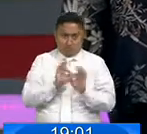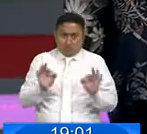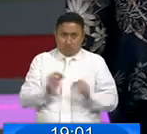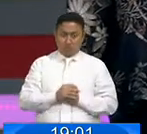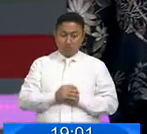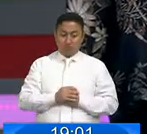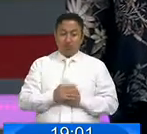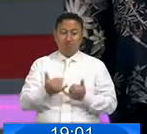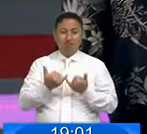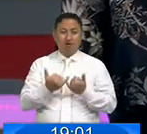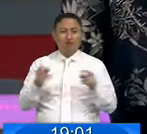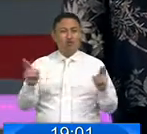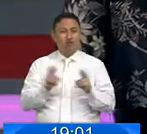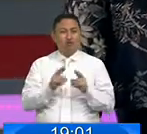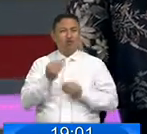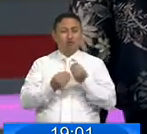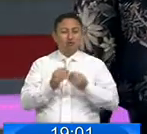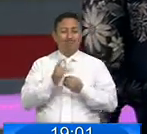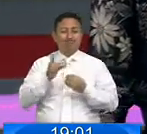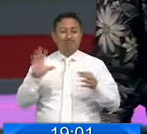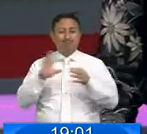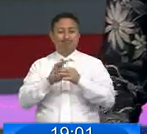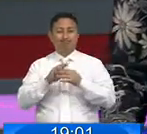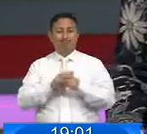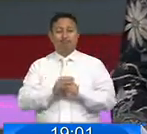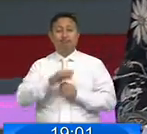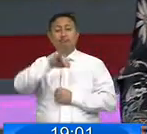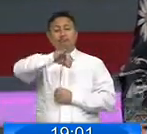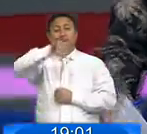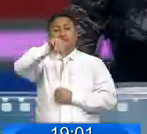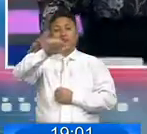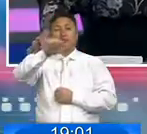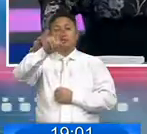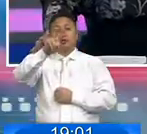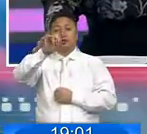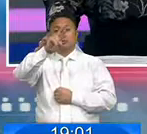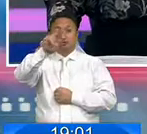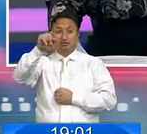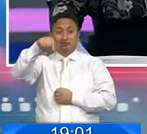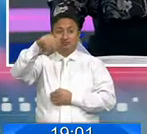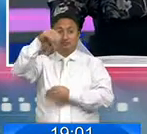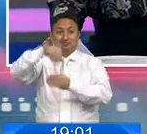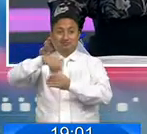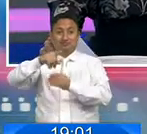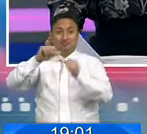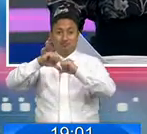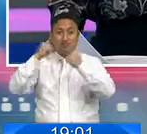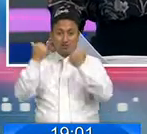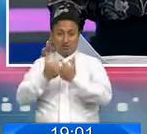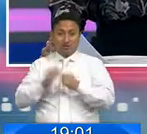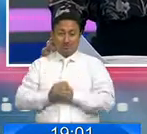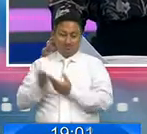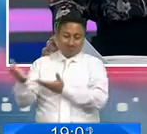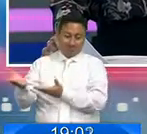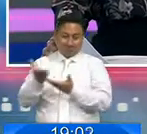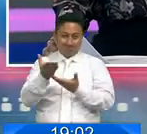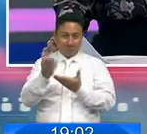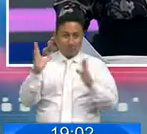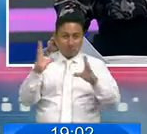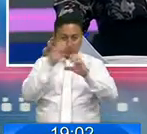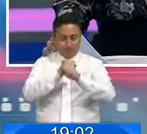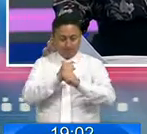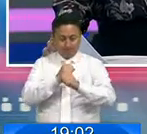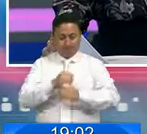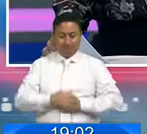Para contarnos más detalles, vamos a hacer contacto con nuestro compañero Javier Rosero, quien se encuentra en el Palacio Legislativo. Adelante, Javier, te escuchamos.